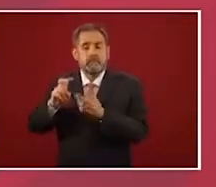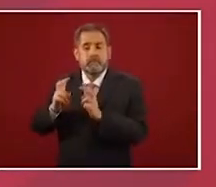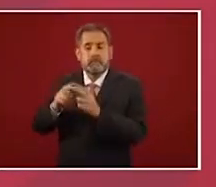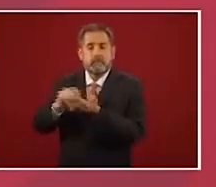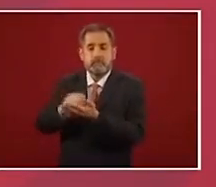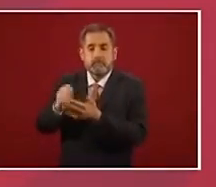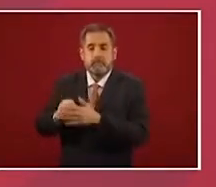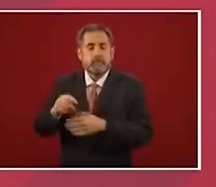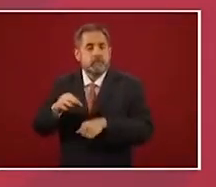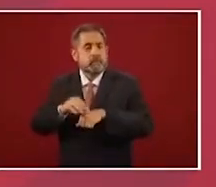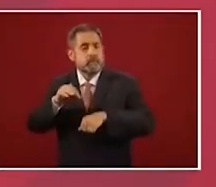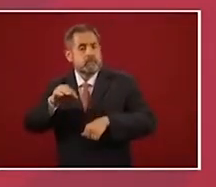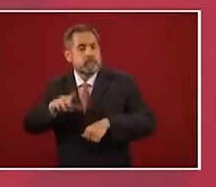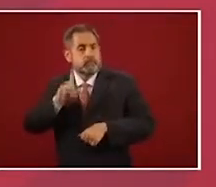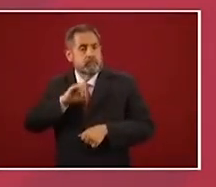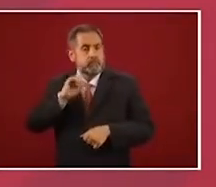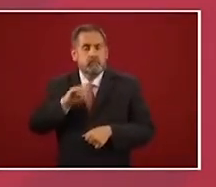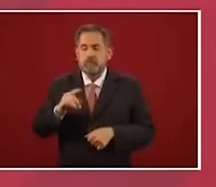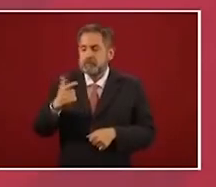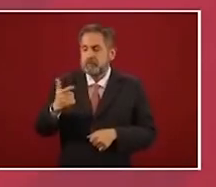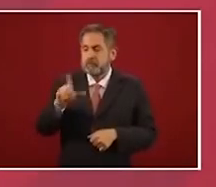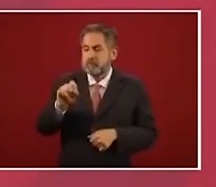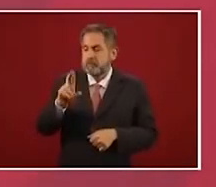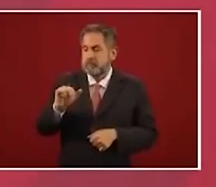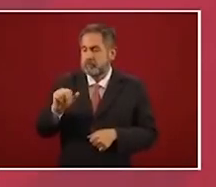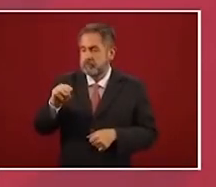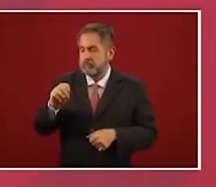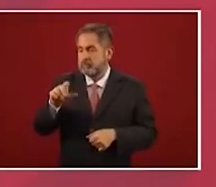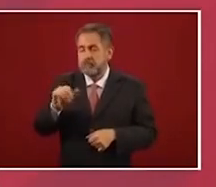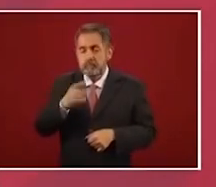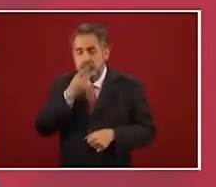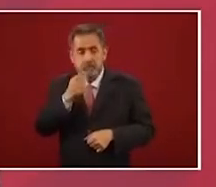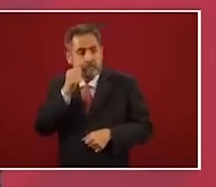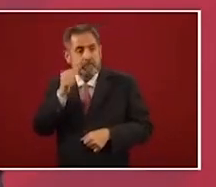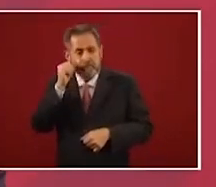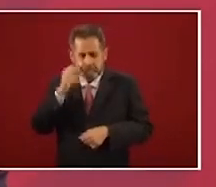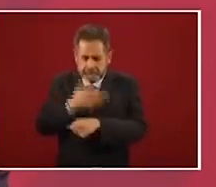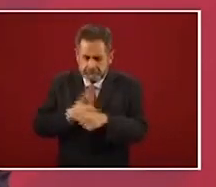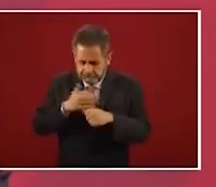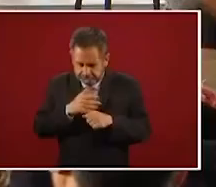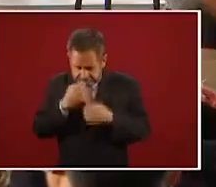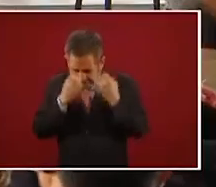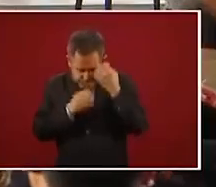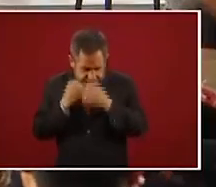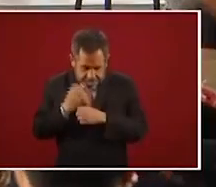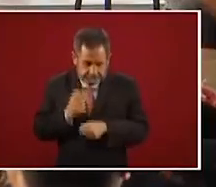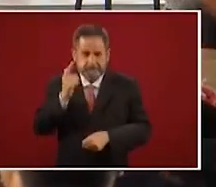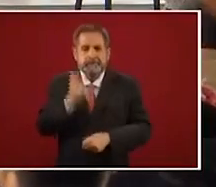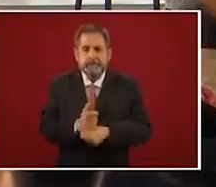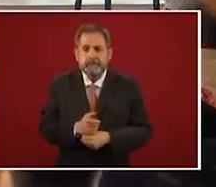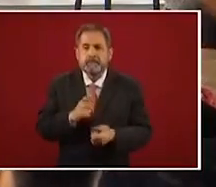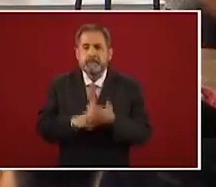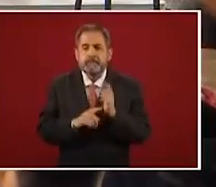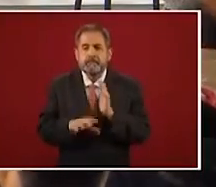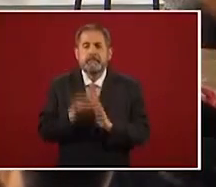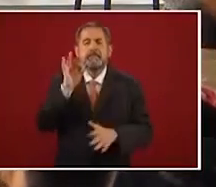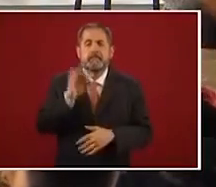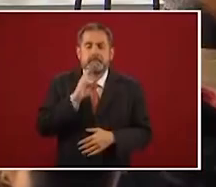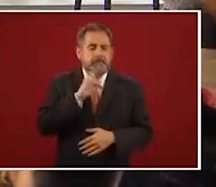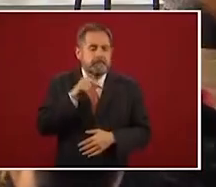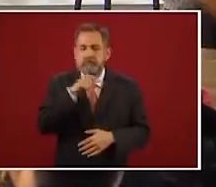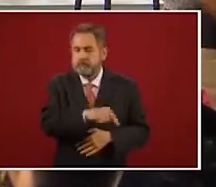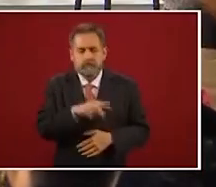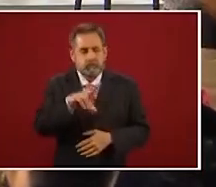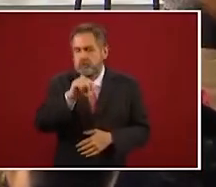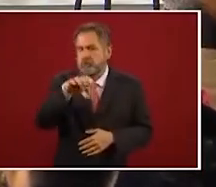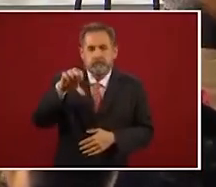Gloria Molina, ya ha comunicado que ayer en horas de la tarde encontramos un resultado